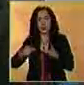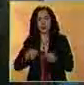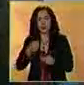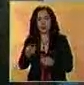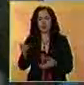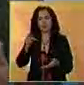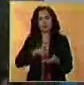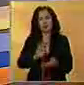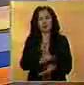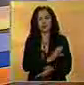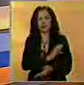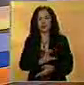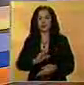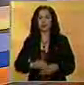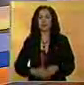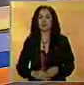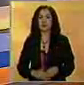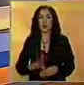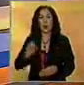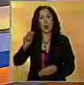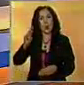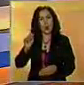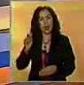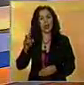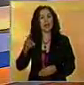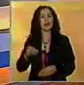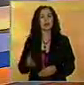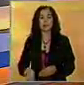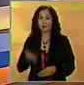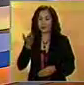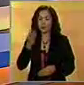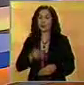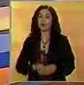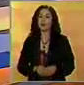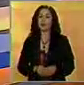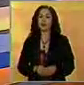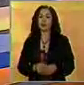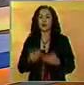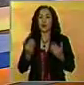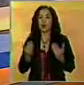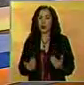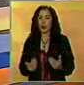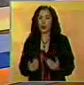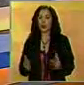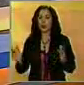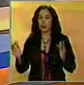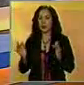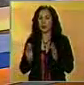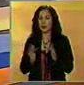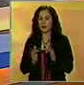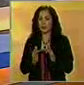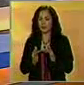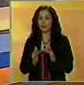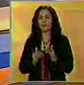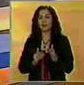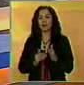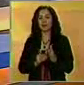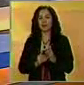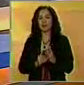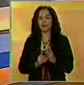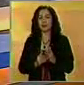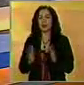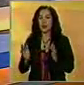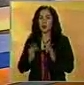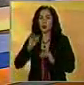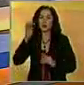para el concierto. Oscar de León en grandes causas. Así es. Vámonos para hacer un contacto. Hablando de grandes causas.